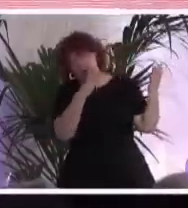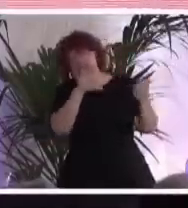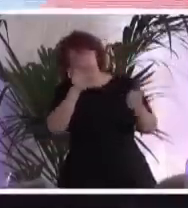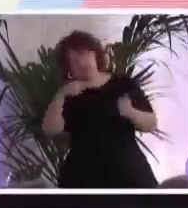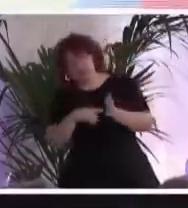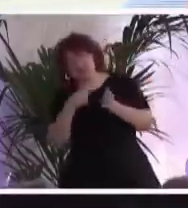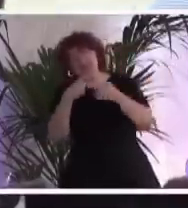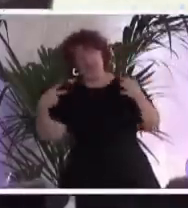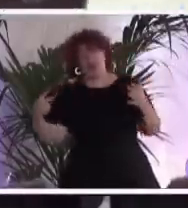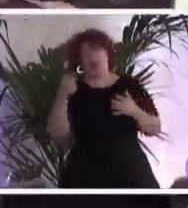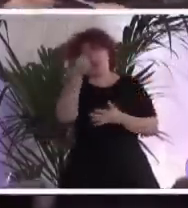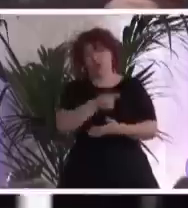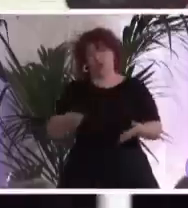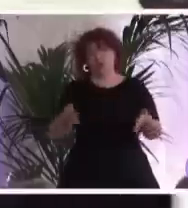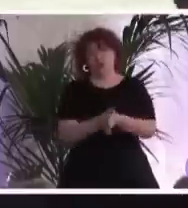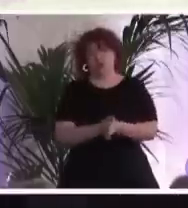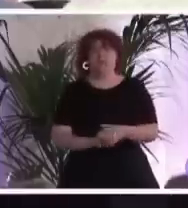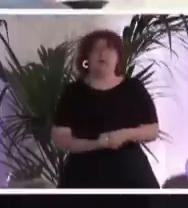euros